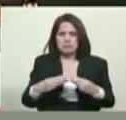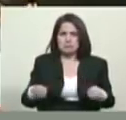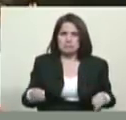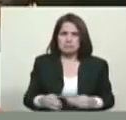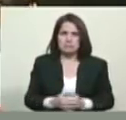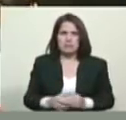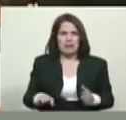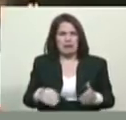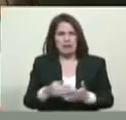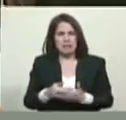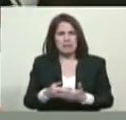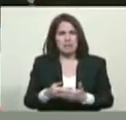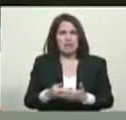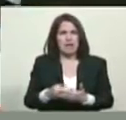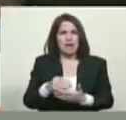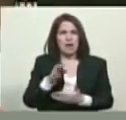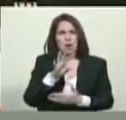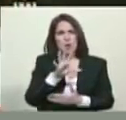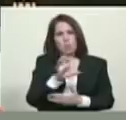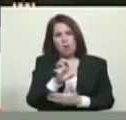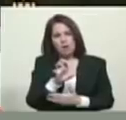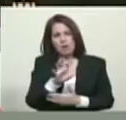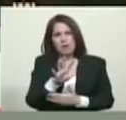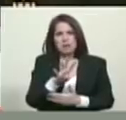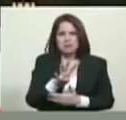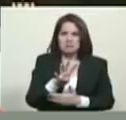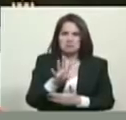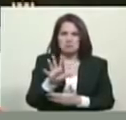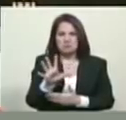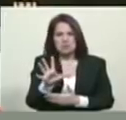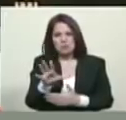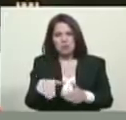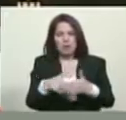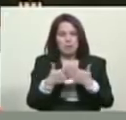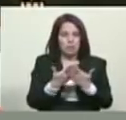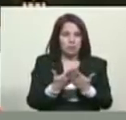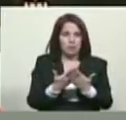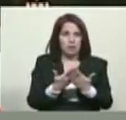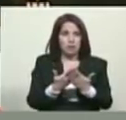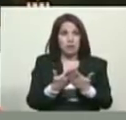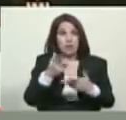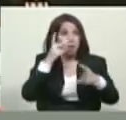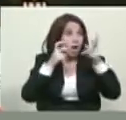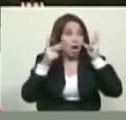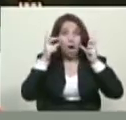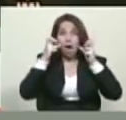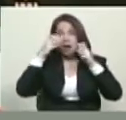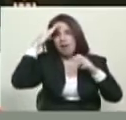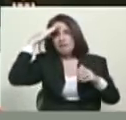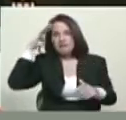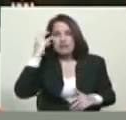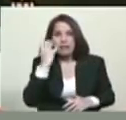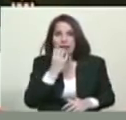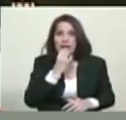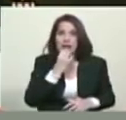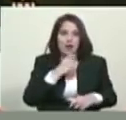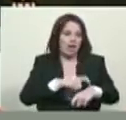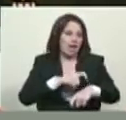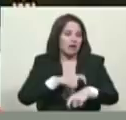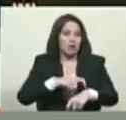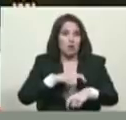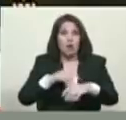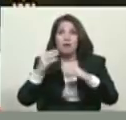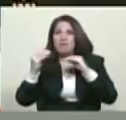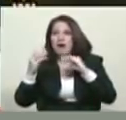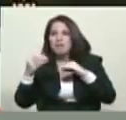Hasta las 4, 5 de la mañana. Yo quería escuchar a Fidel. ¿A qué hora me va a hablar cómo se